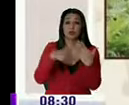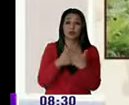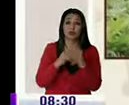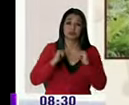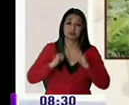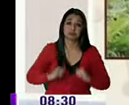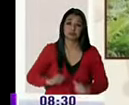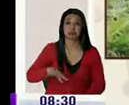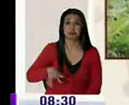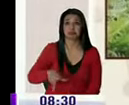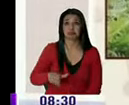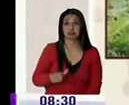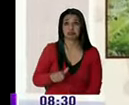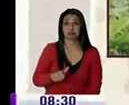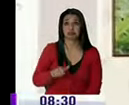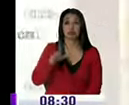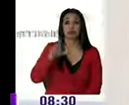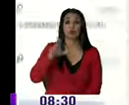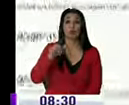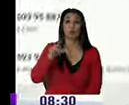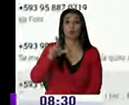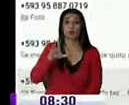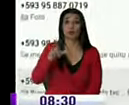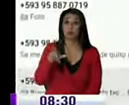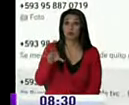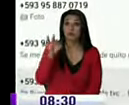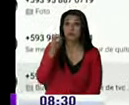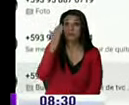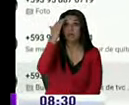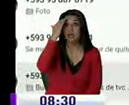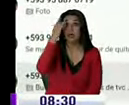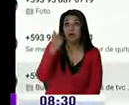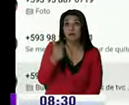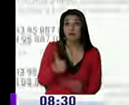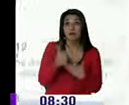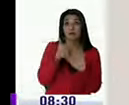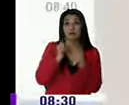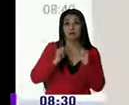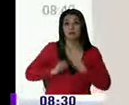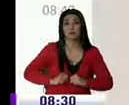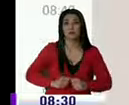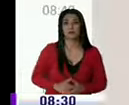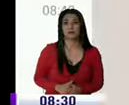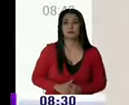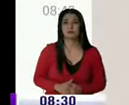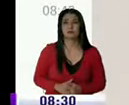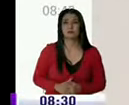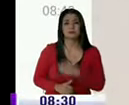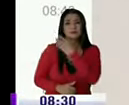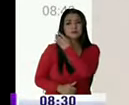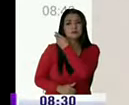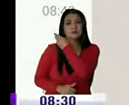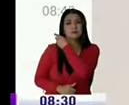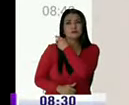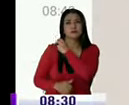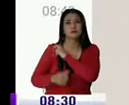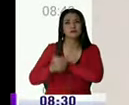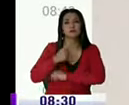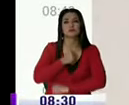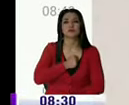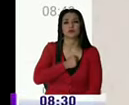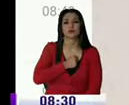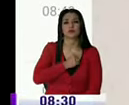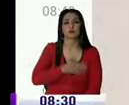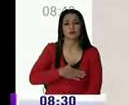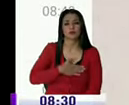le robaron, miren ustedes. Así que si alguien sabe de Lulú, ayudemos, ahí está el número en pantalla de sus dueños, para que por